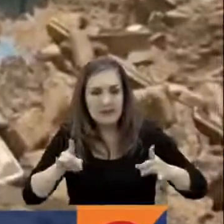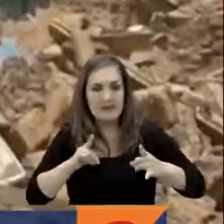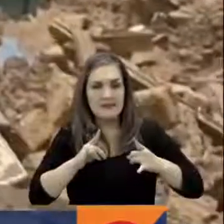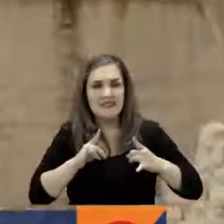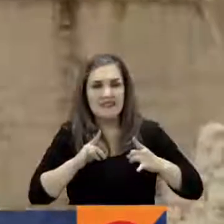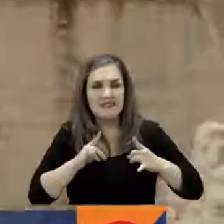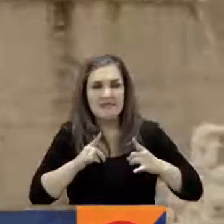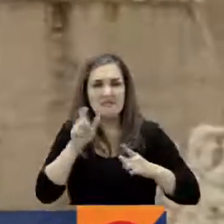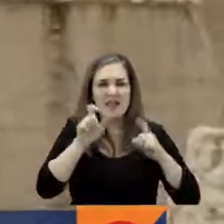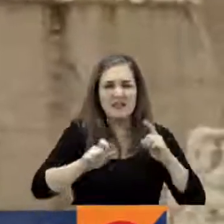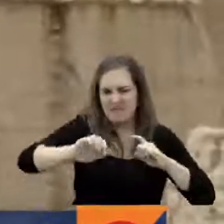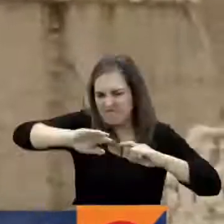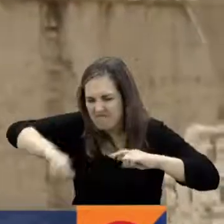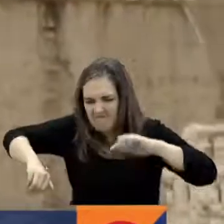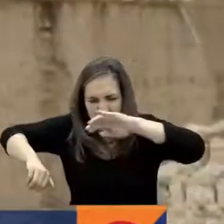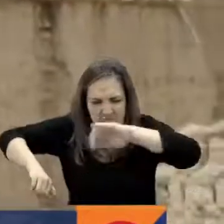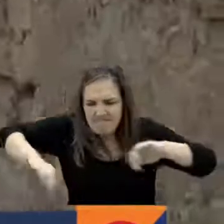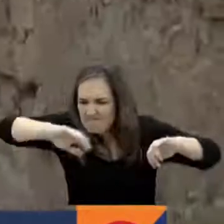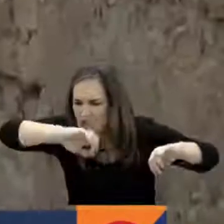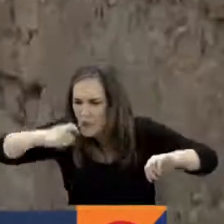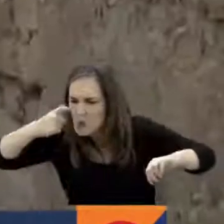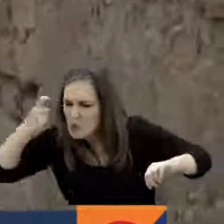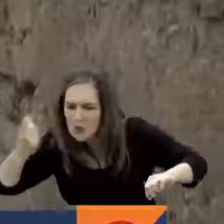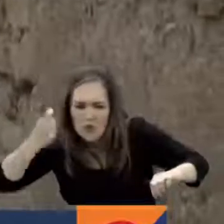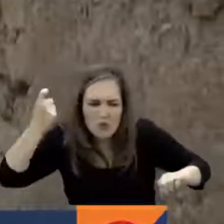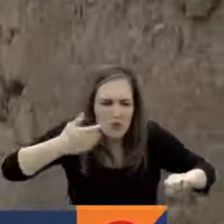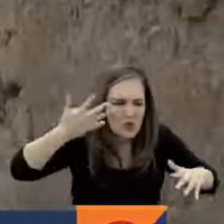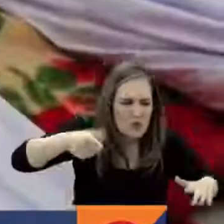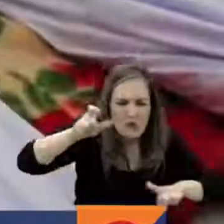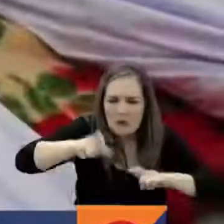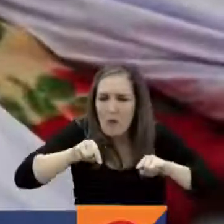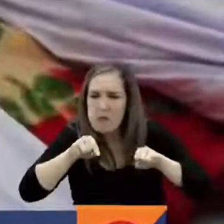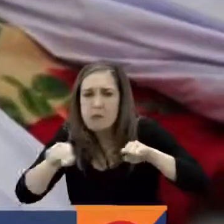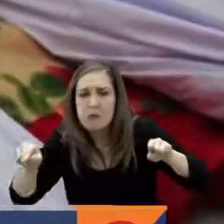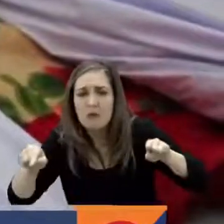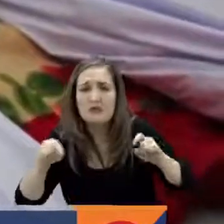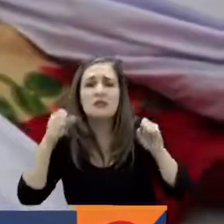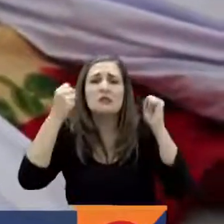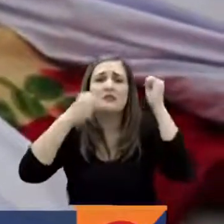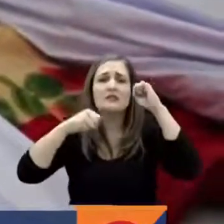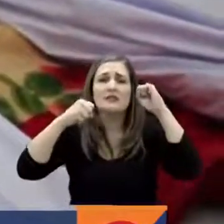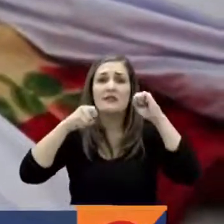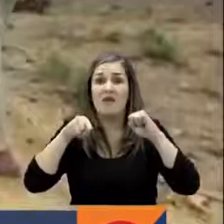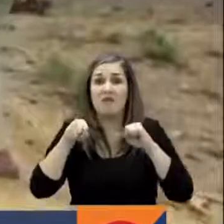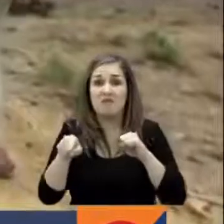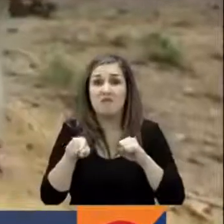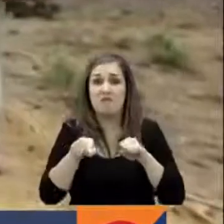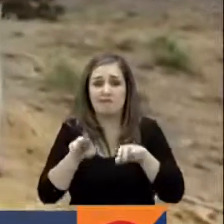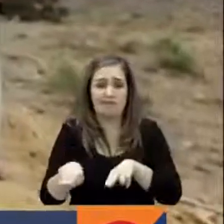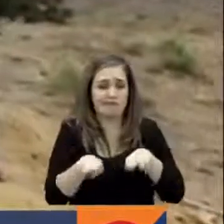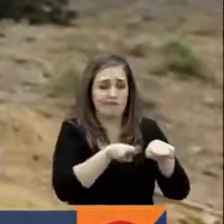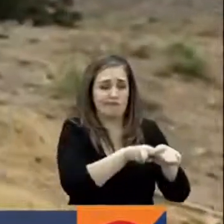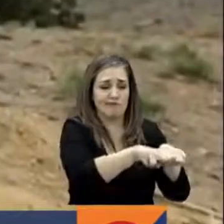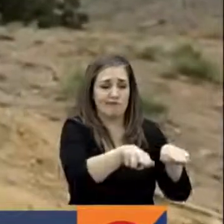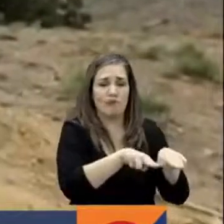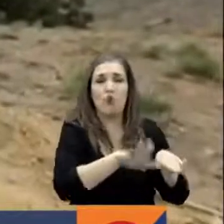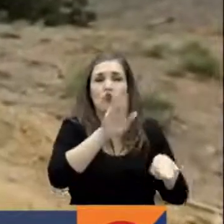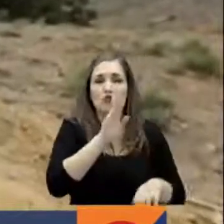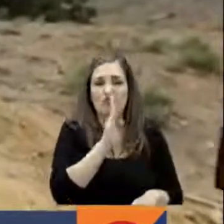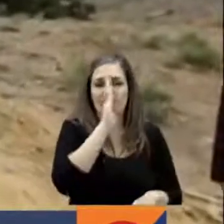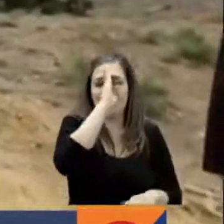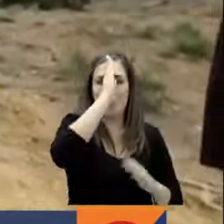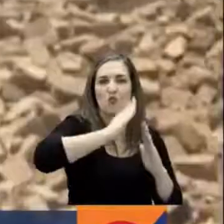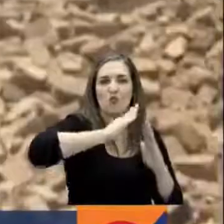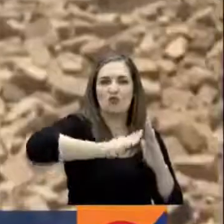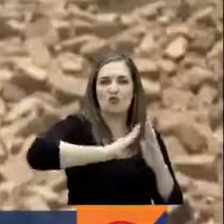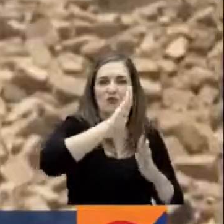Con las manos como el instrumento de búsqueda y rescate y con la necesidad a escala masiva de despedir bajo la tradición musulmana a quienes se